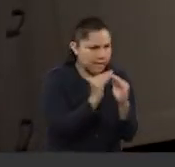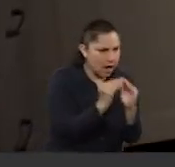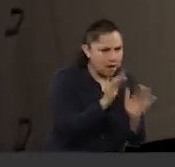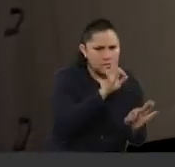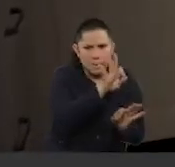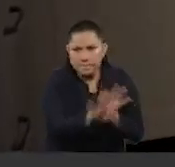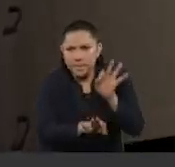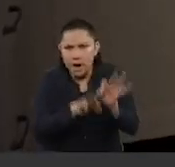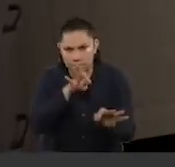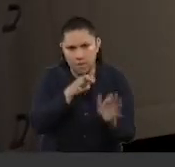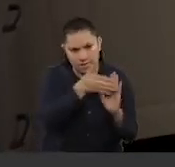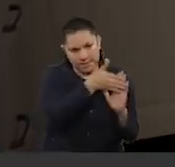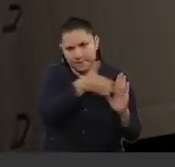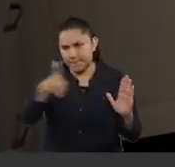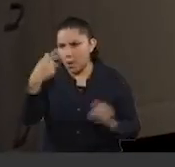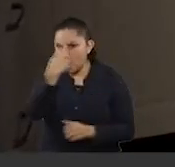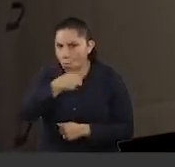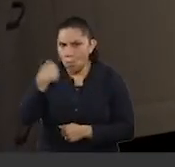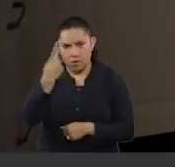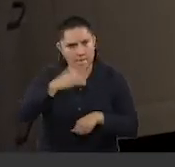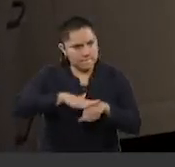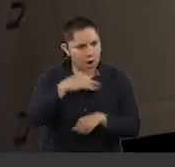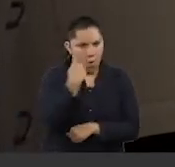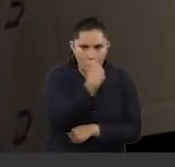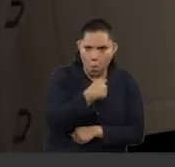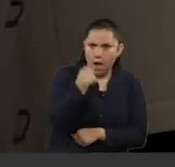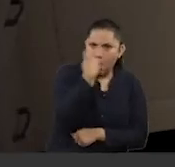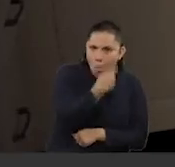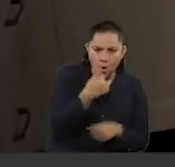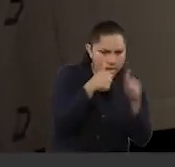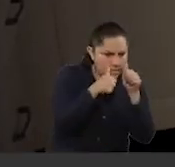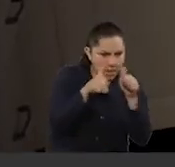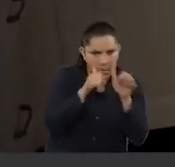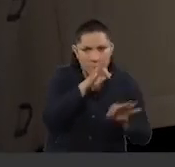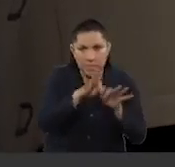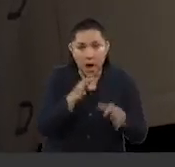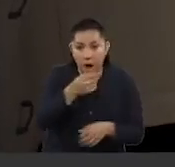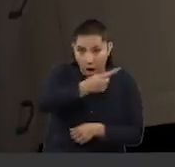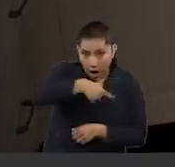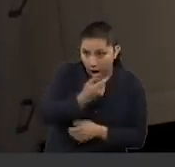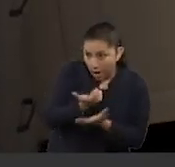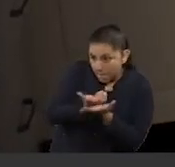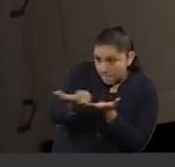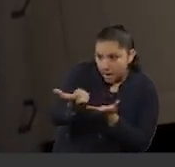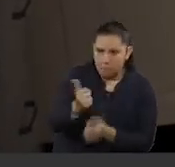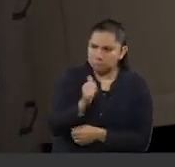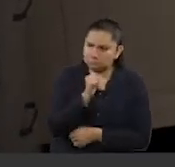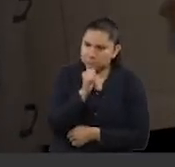generalmente sin recibir un pago. Para Noticias del Congreso, Karina Palacios.